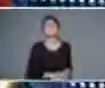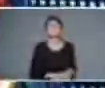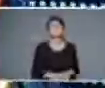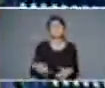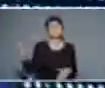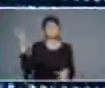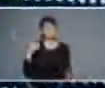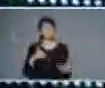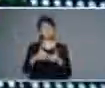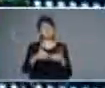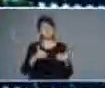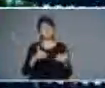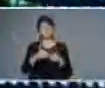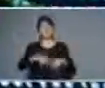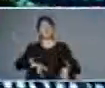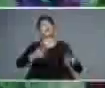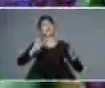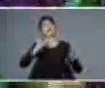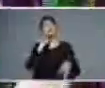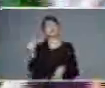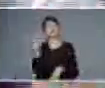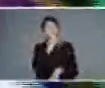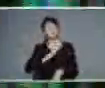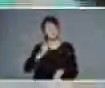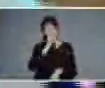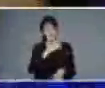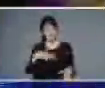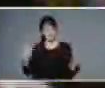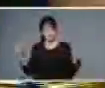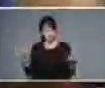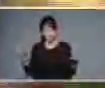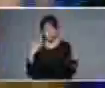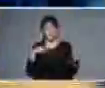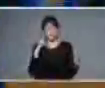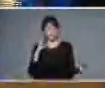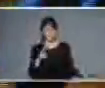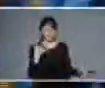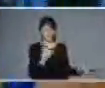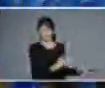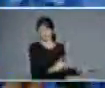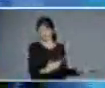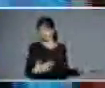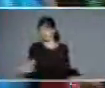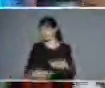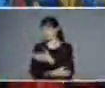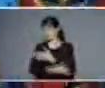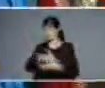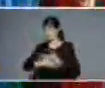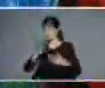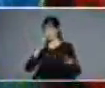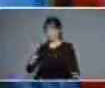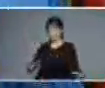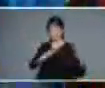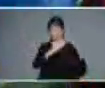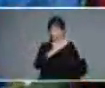para finalizar yo te voy a cantar a pesar de tanta miseria que yo creo en mi hogar y en